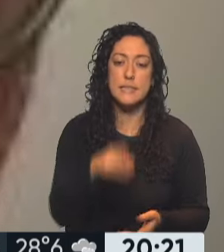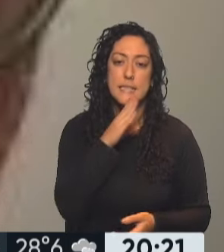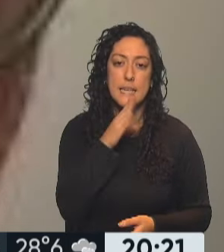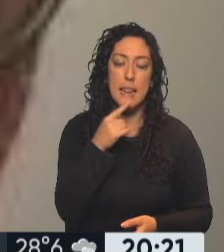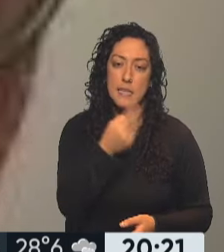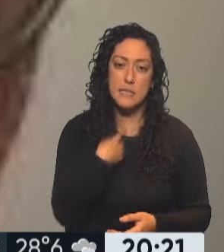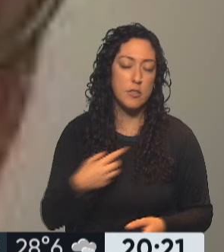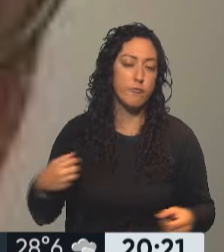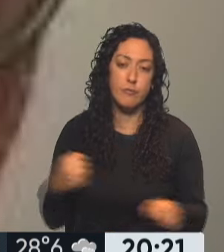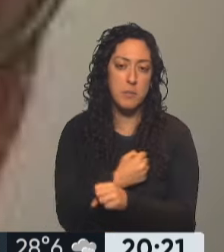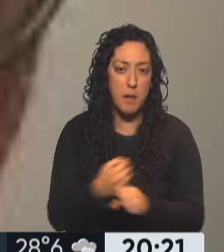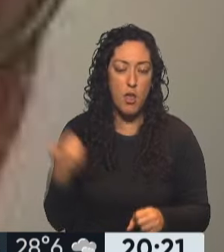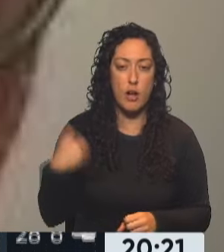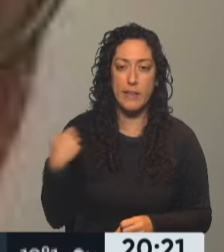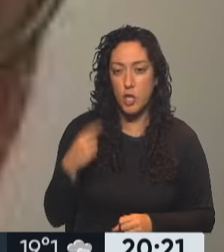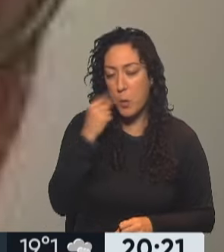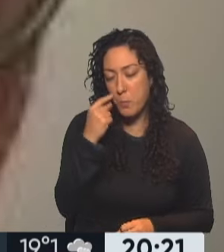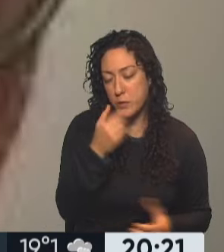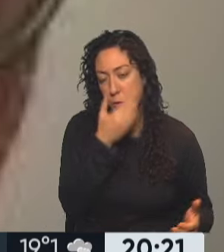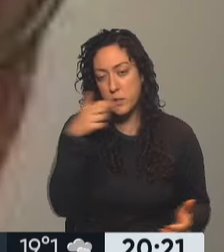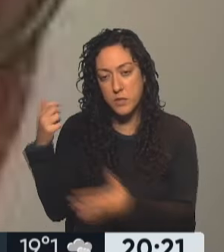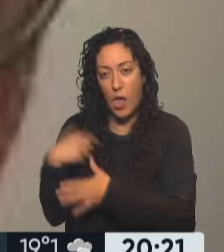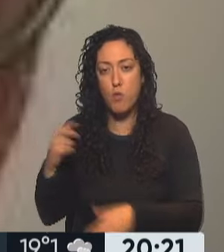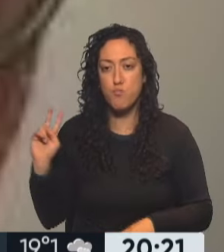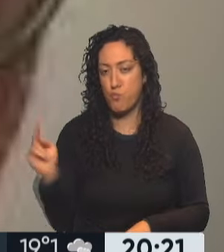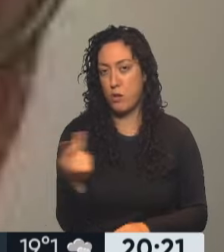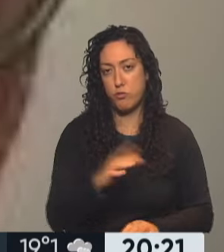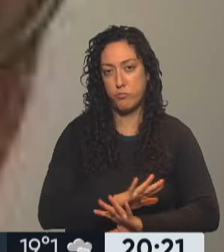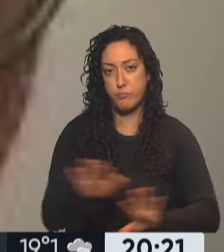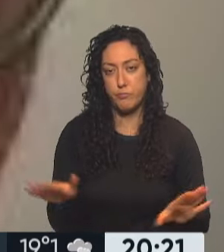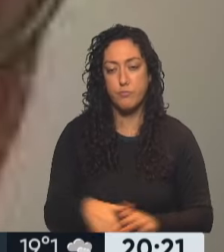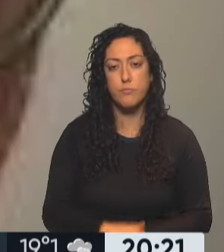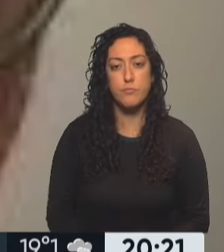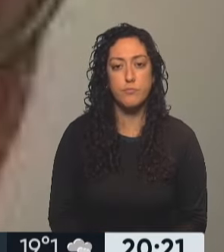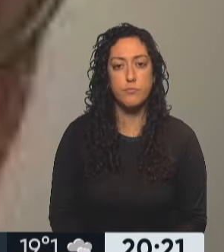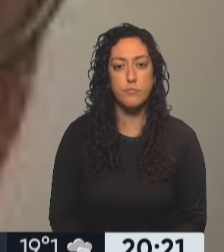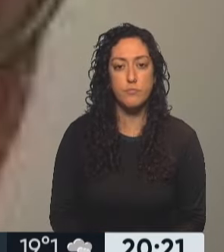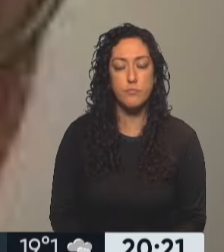confirmó el asesinato de uno de los argentinos secuestrados por Hamás.